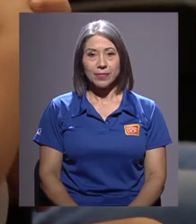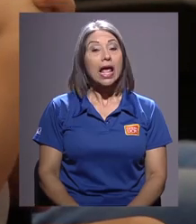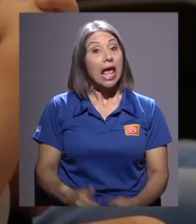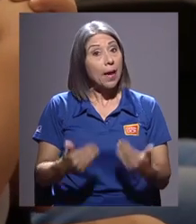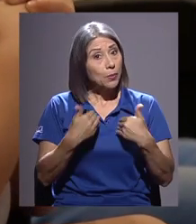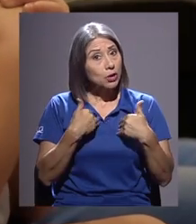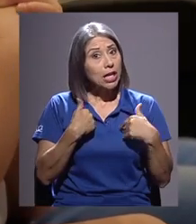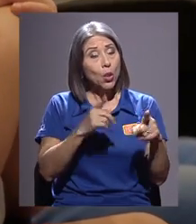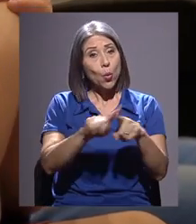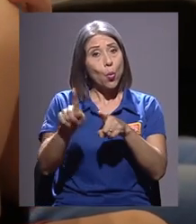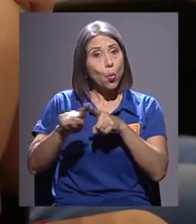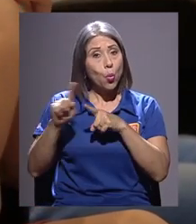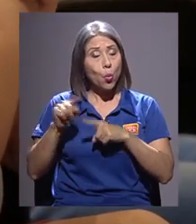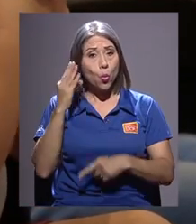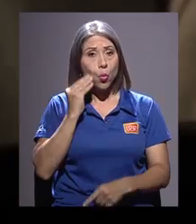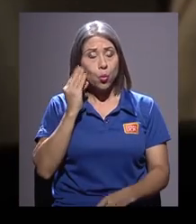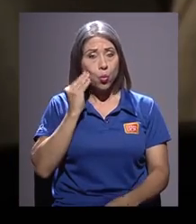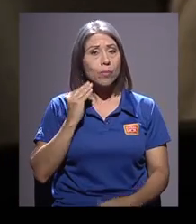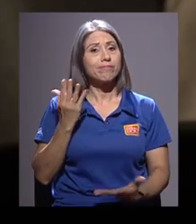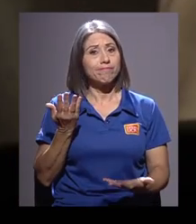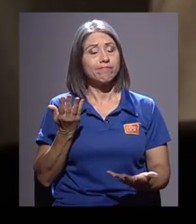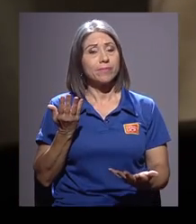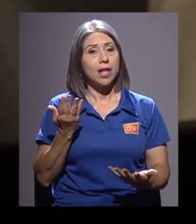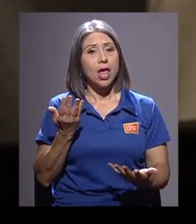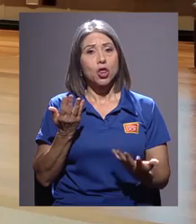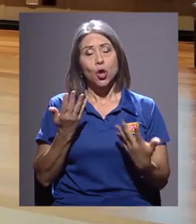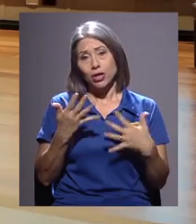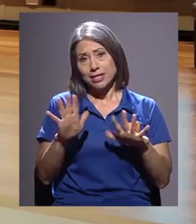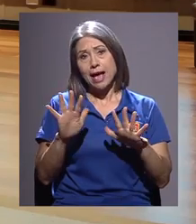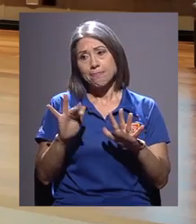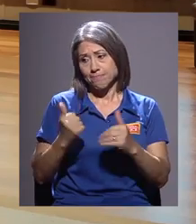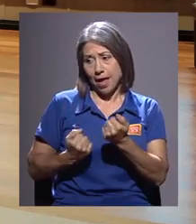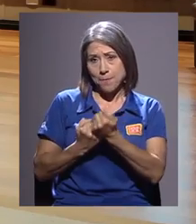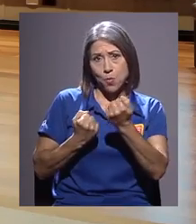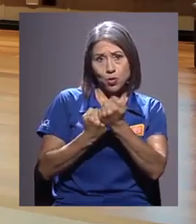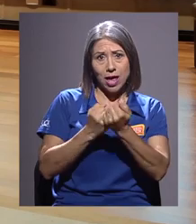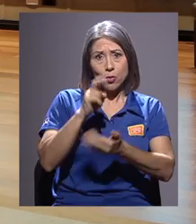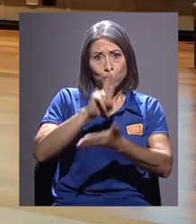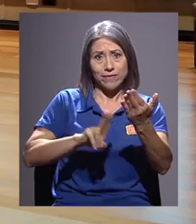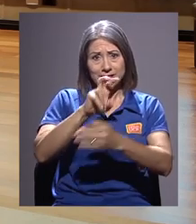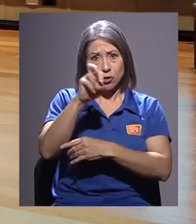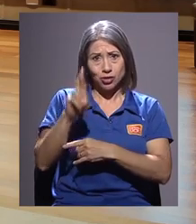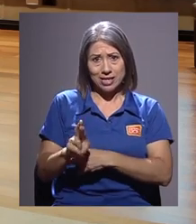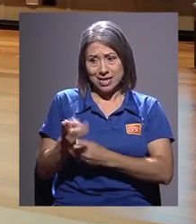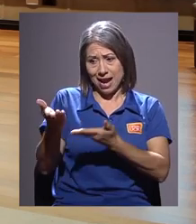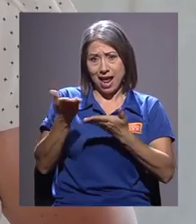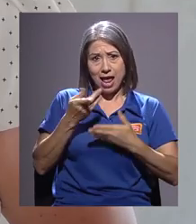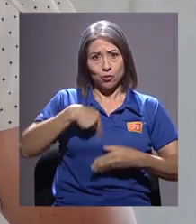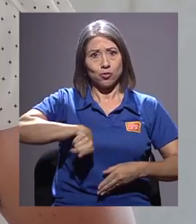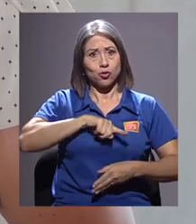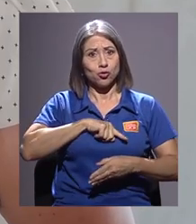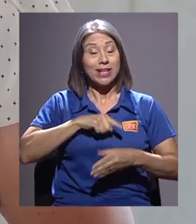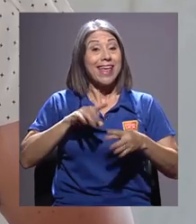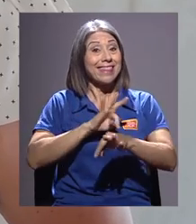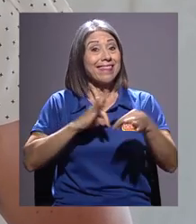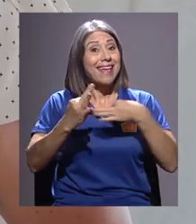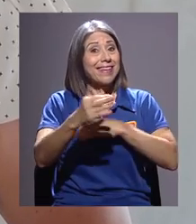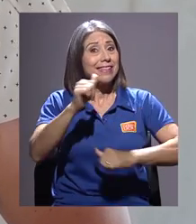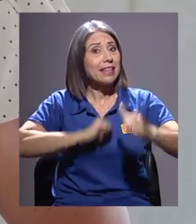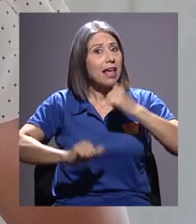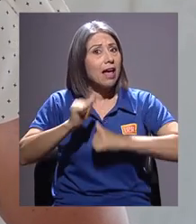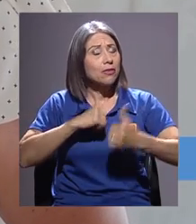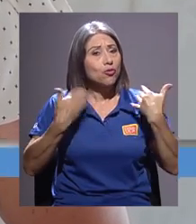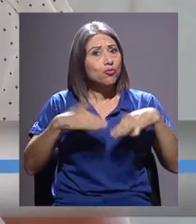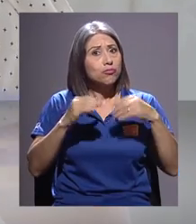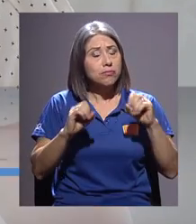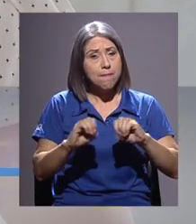Hemos tenido varias experiencias en donde se nos ha apoyado la Universidad de Costa Rica. El taller de teatro fue algo